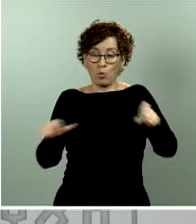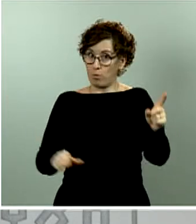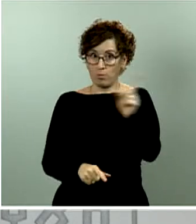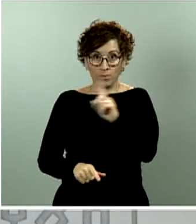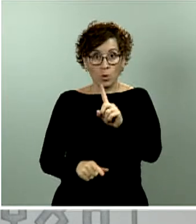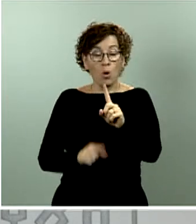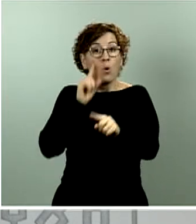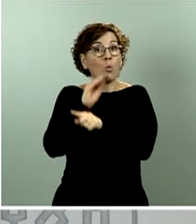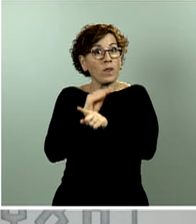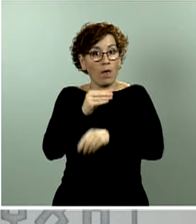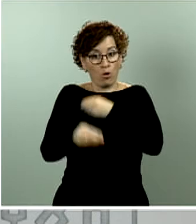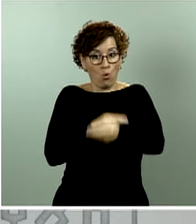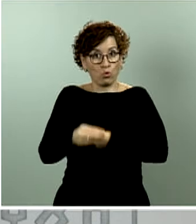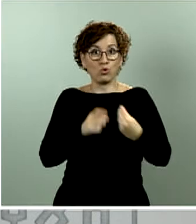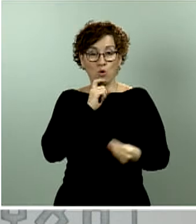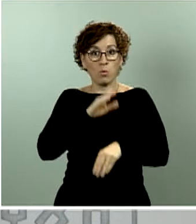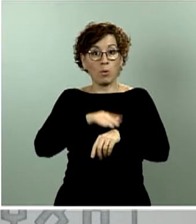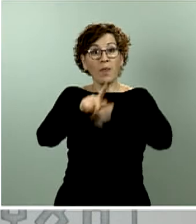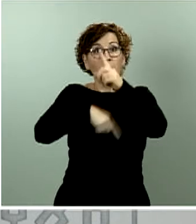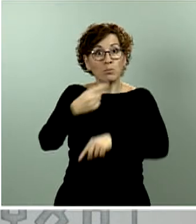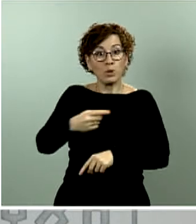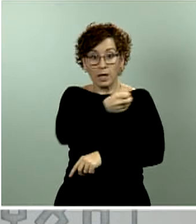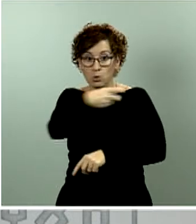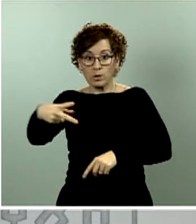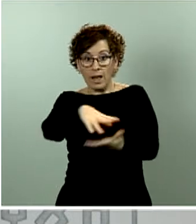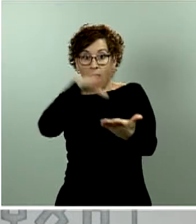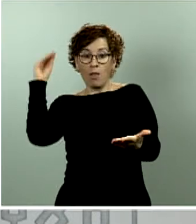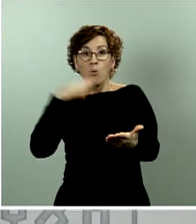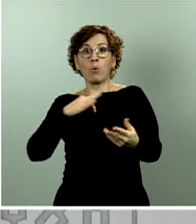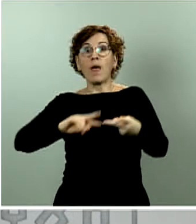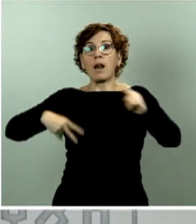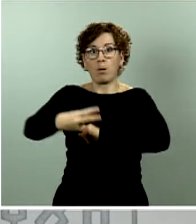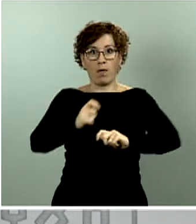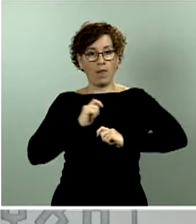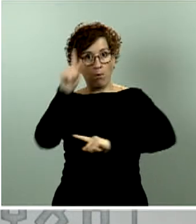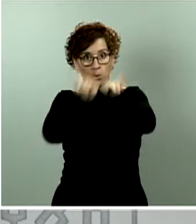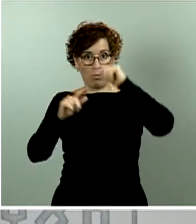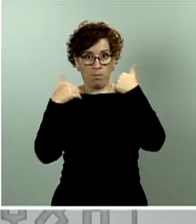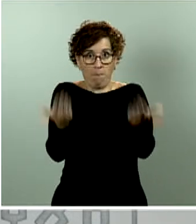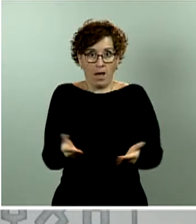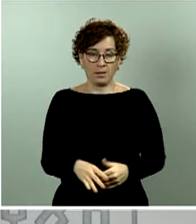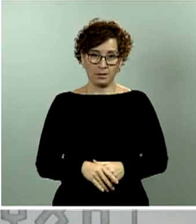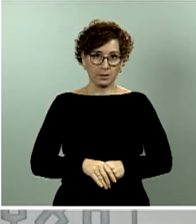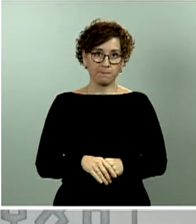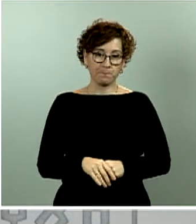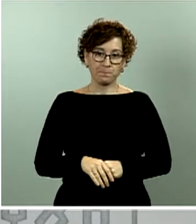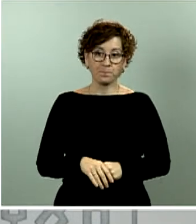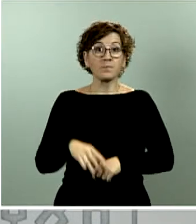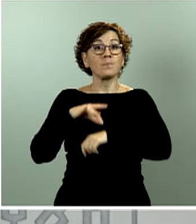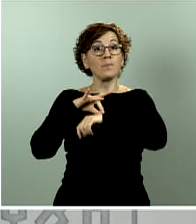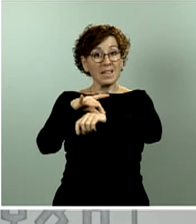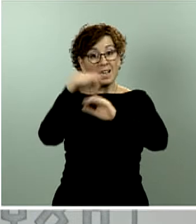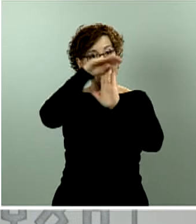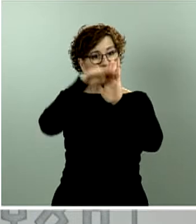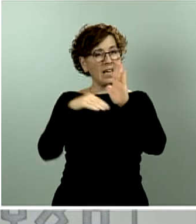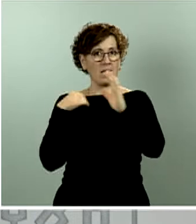de los resultados puede generar más problemas que soluciones. Entonces esta guía, que está ya discutida con las comunidades autónomas y sobre la que las comunidades autónomas,